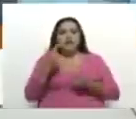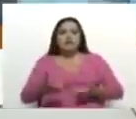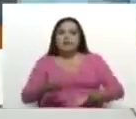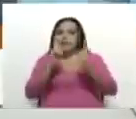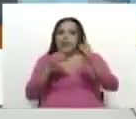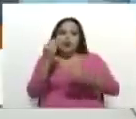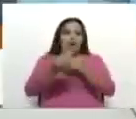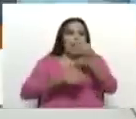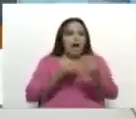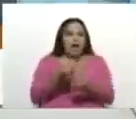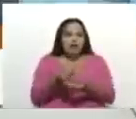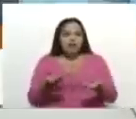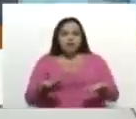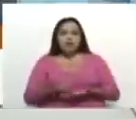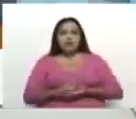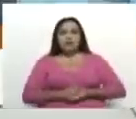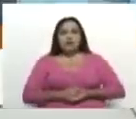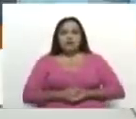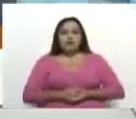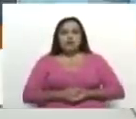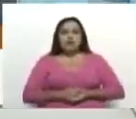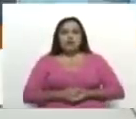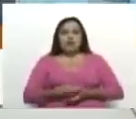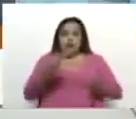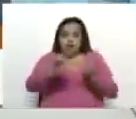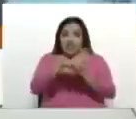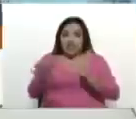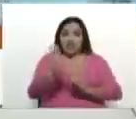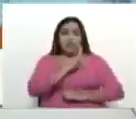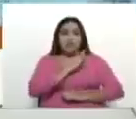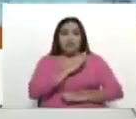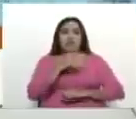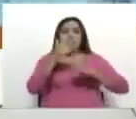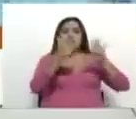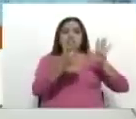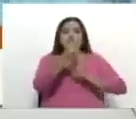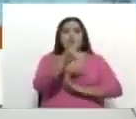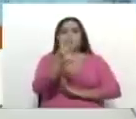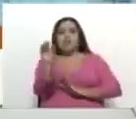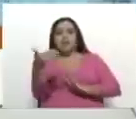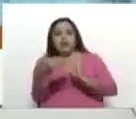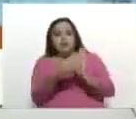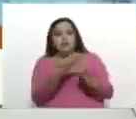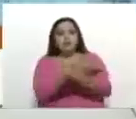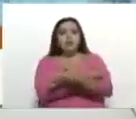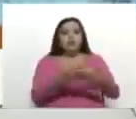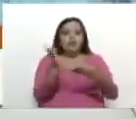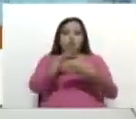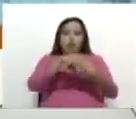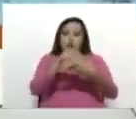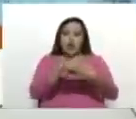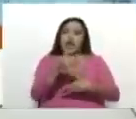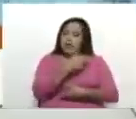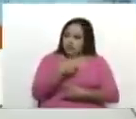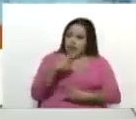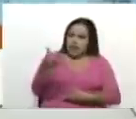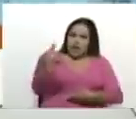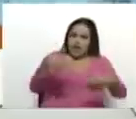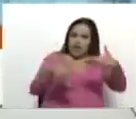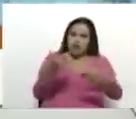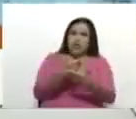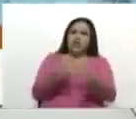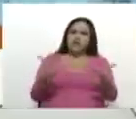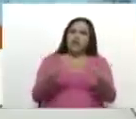producir que a derecho tenemos 630 mil millones de dólares quieren unas elecciones libres